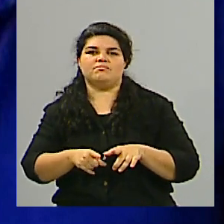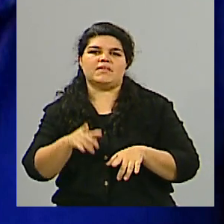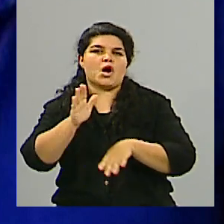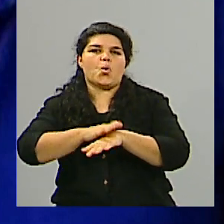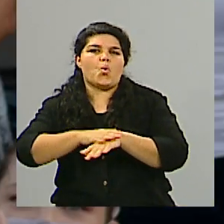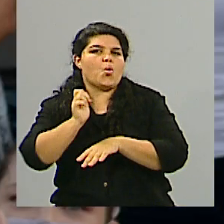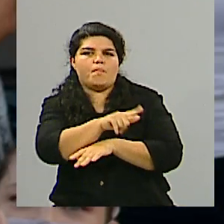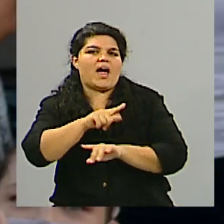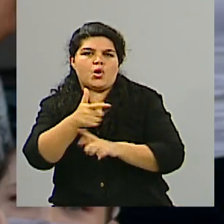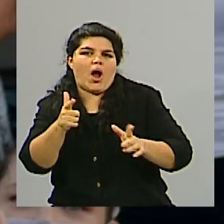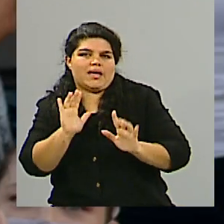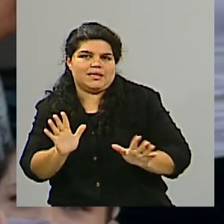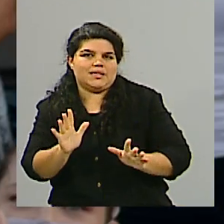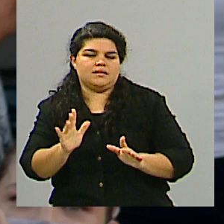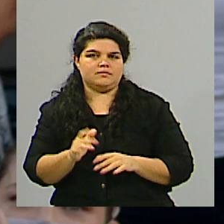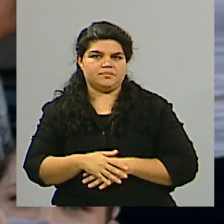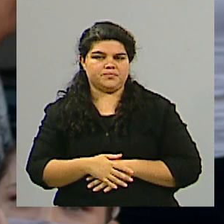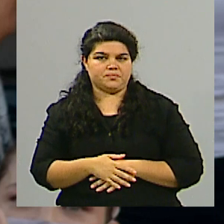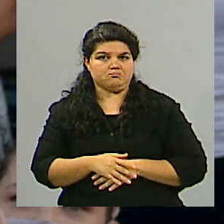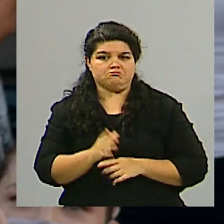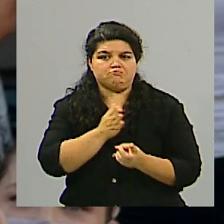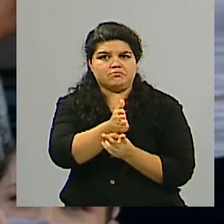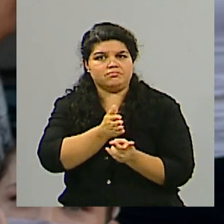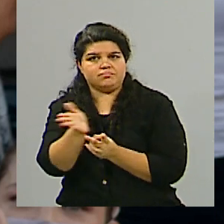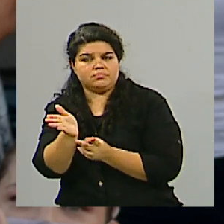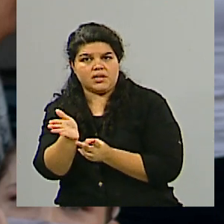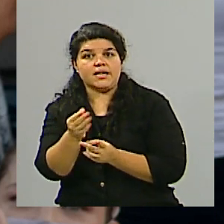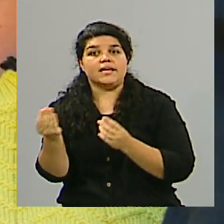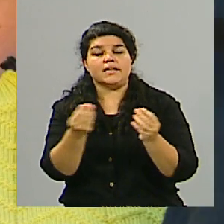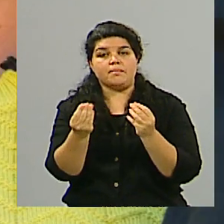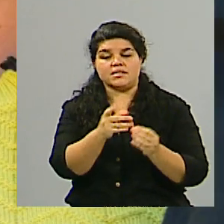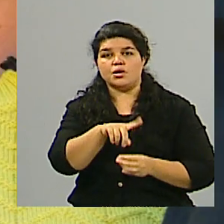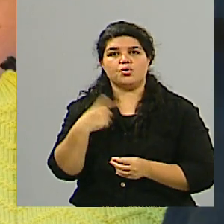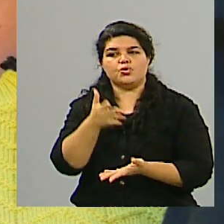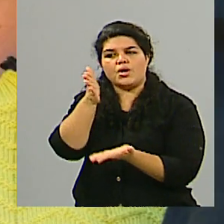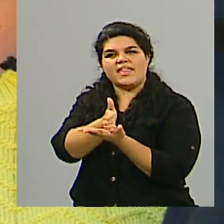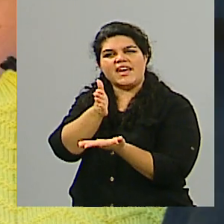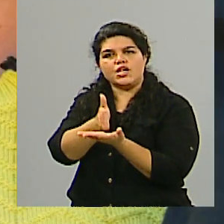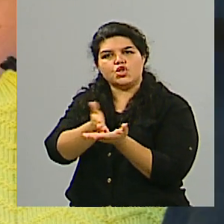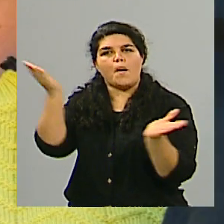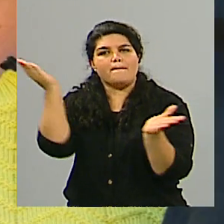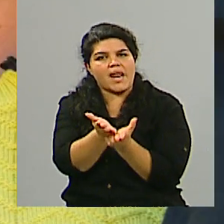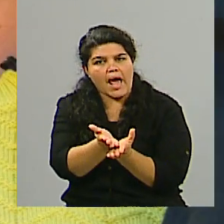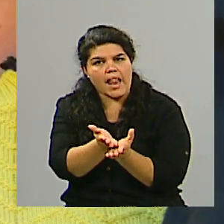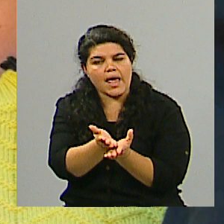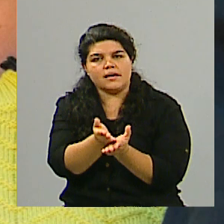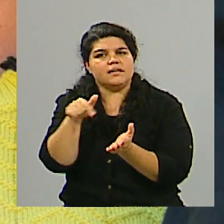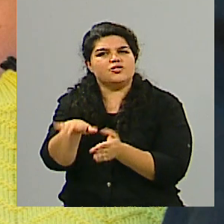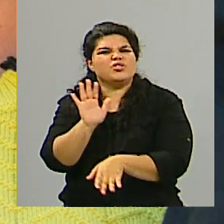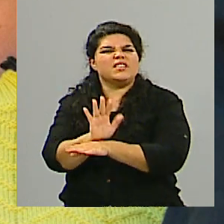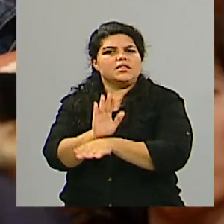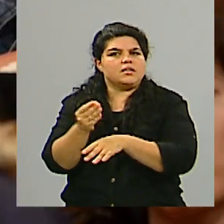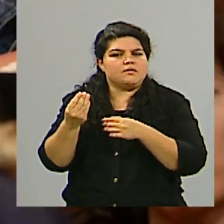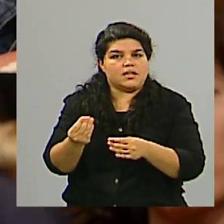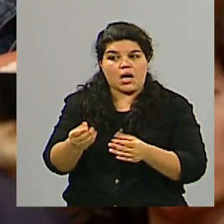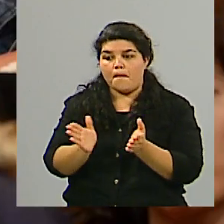es que el problema se presenta cuando nosotros utilizamos estos recursos fundantes del derecho penal en función de una interpretación de